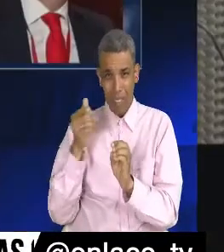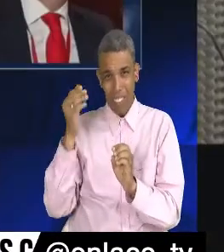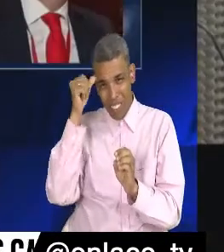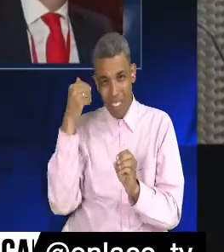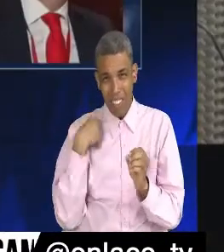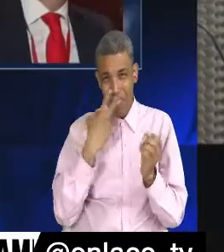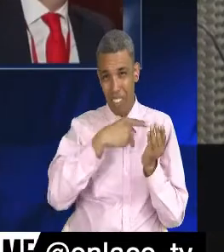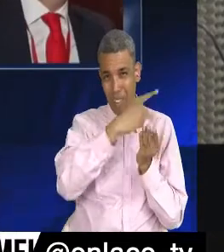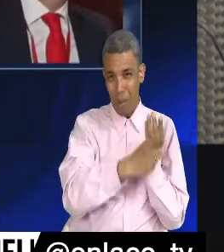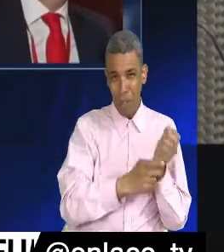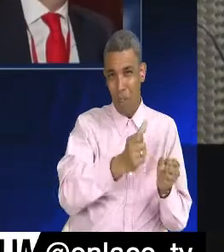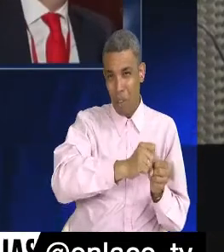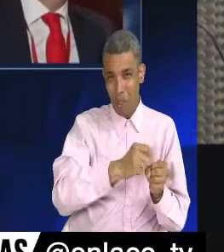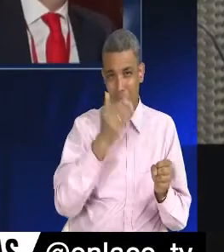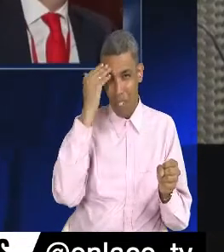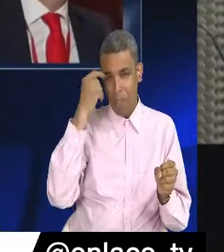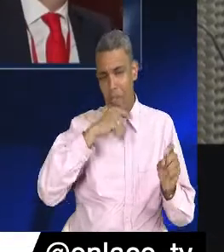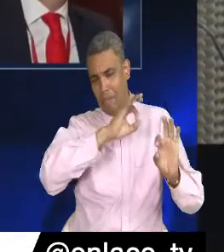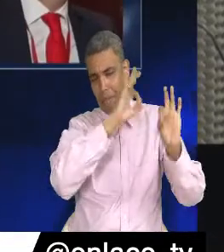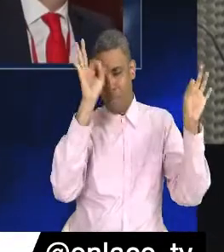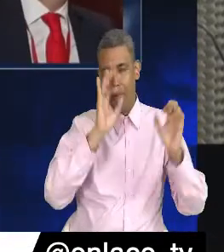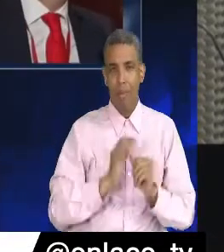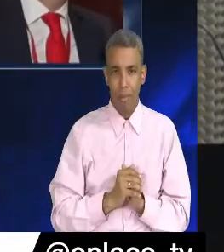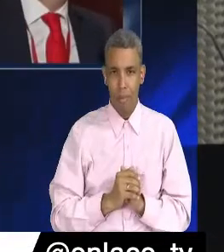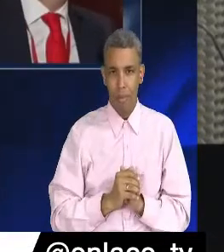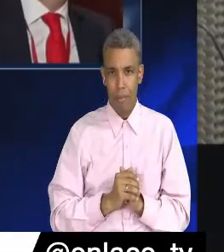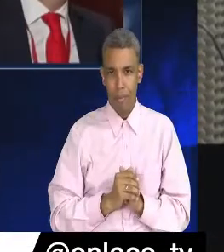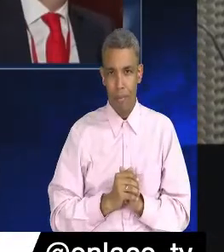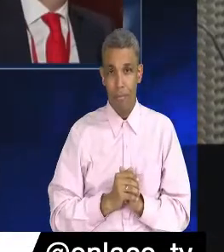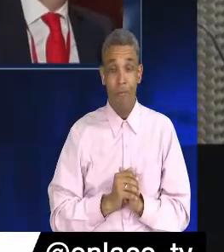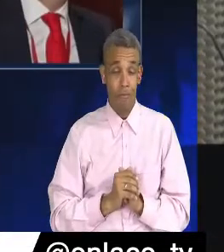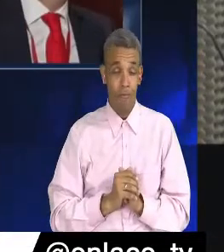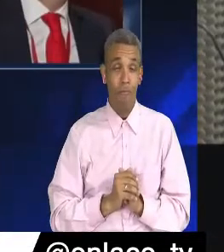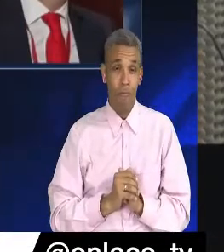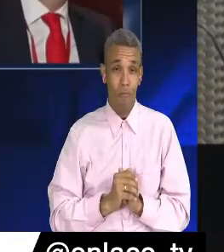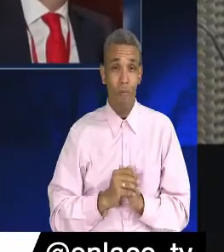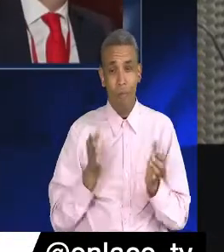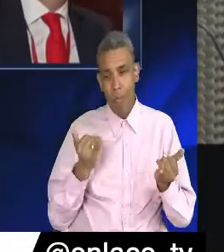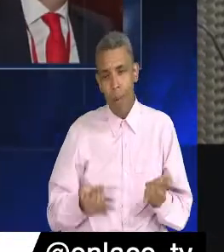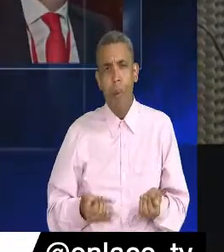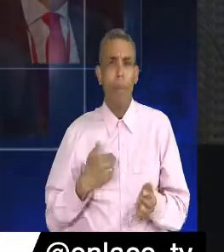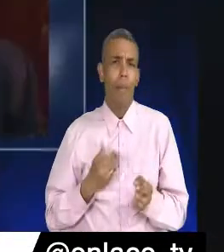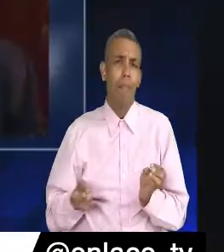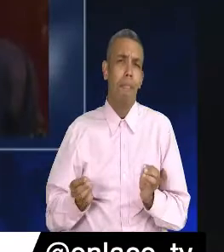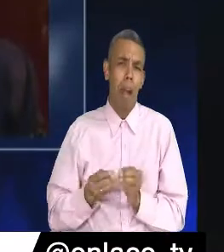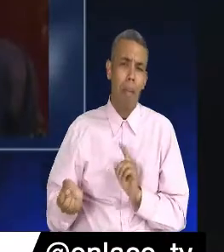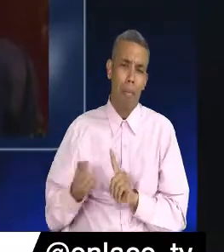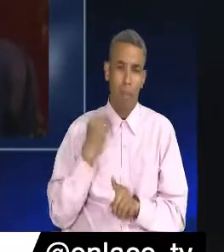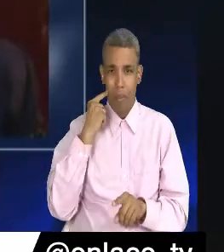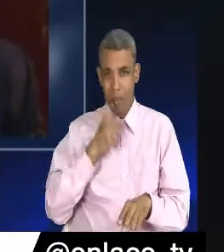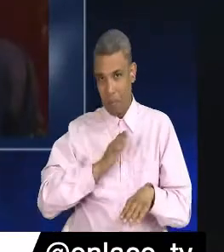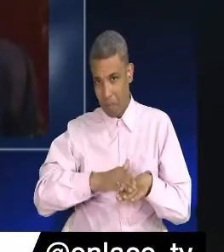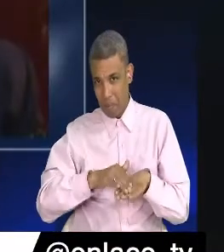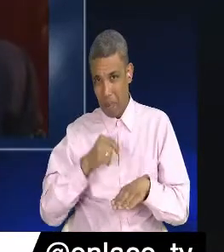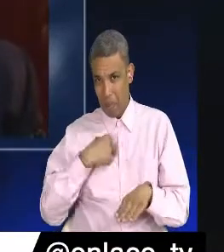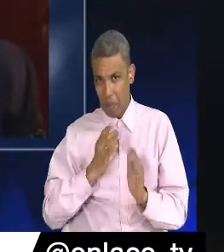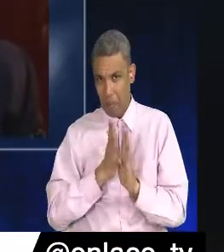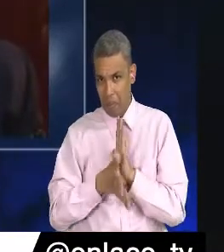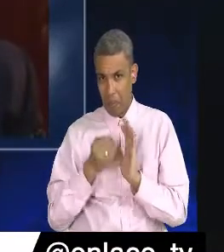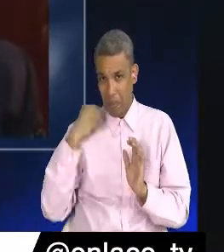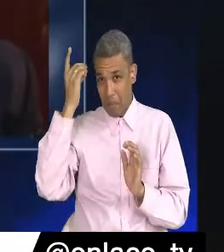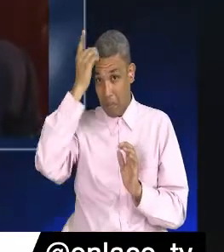Pues le digo al alcalde a través de sus micrófonos que soy solidario con Barranca Bermeja, que voy a citar a un debate de control político en el